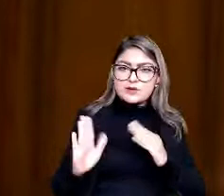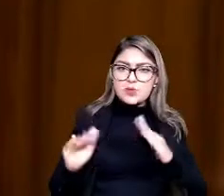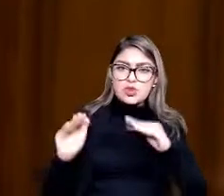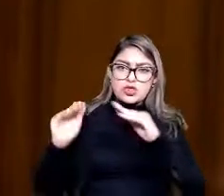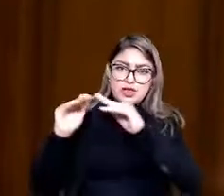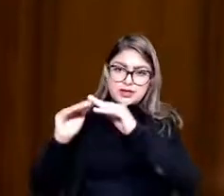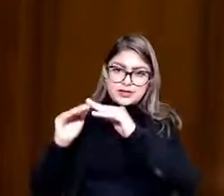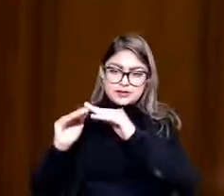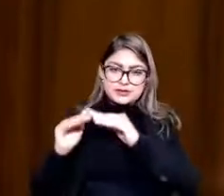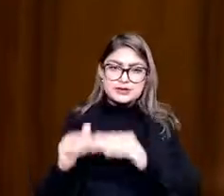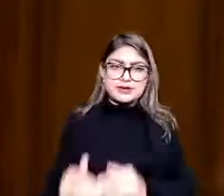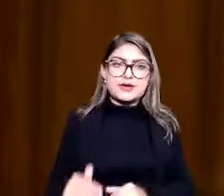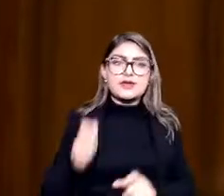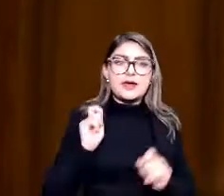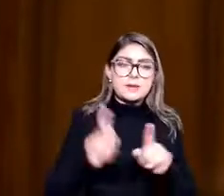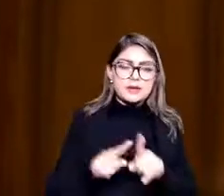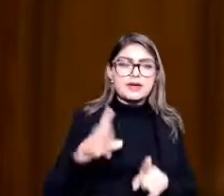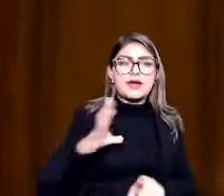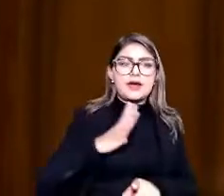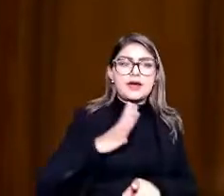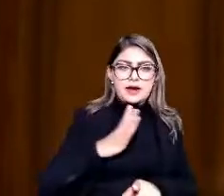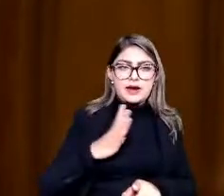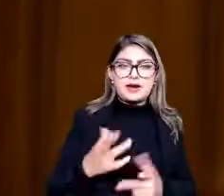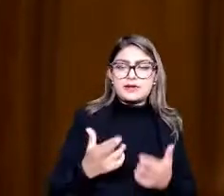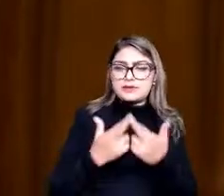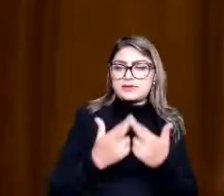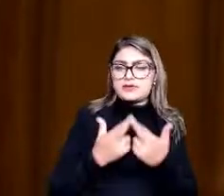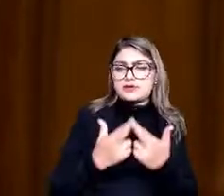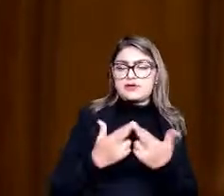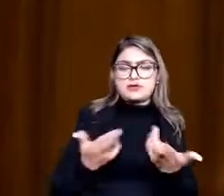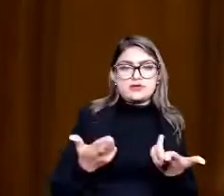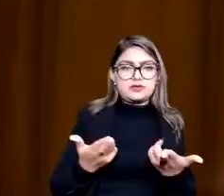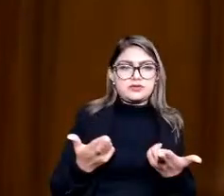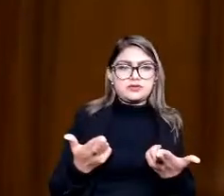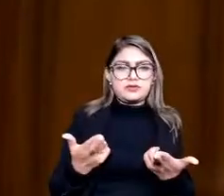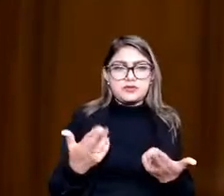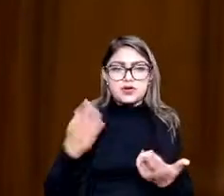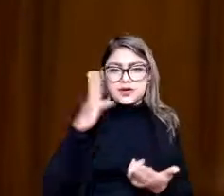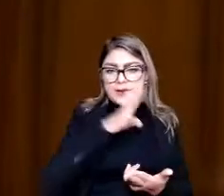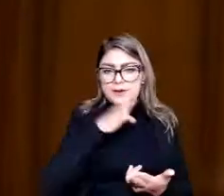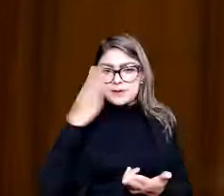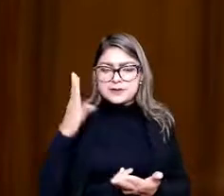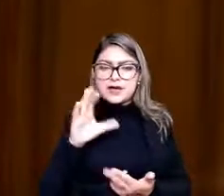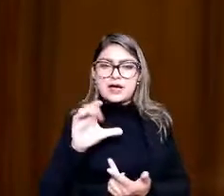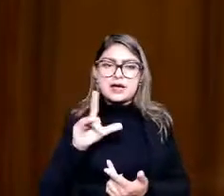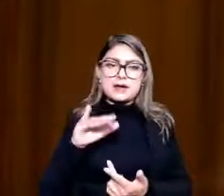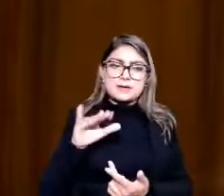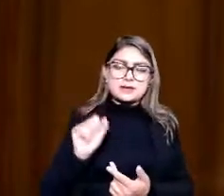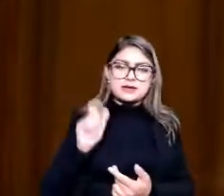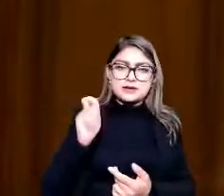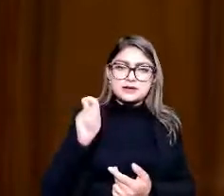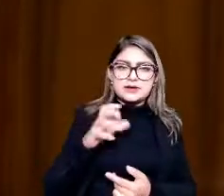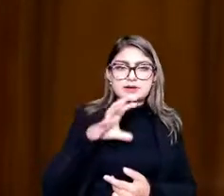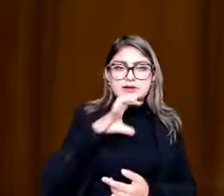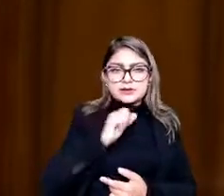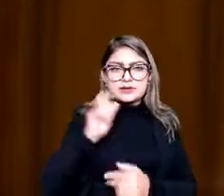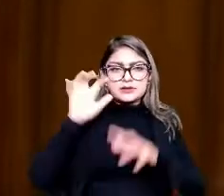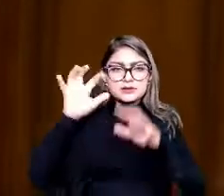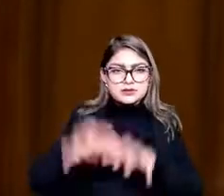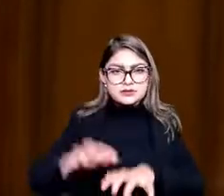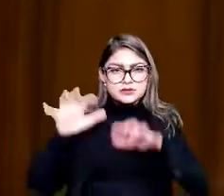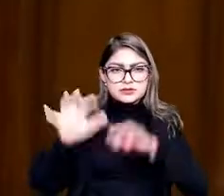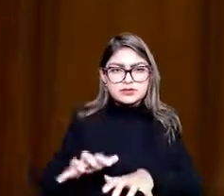así como una amplia variedad de climas que incluyen el tropical, lluvioso,